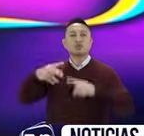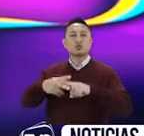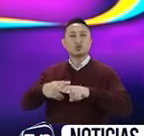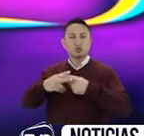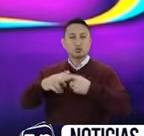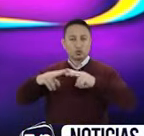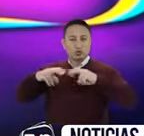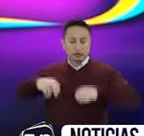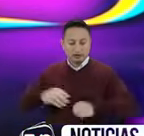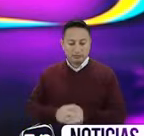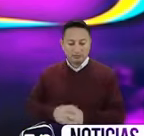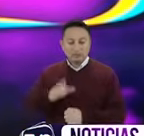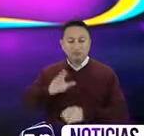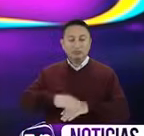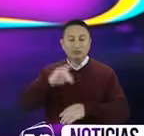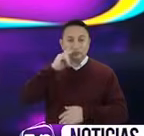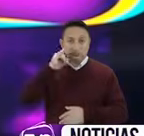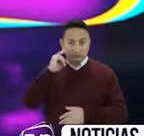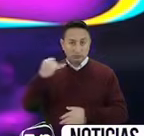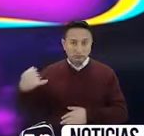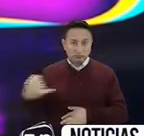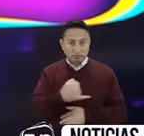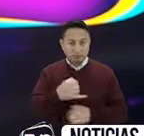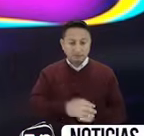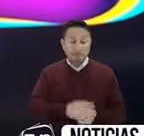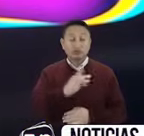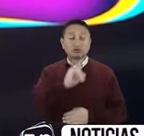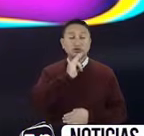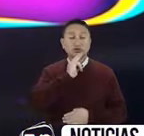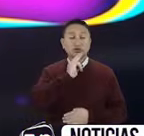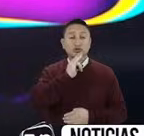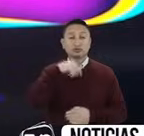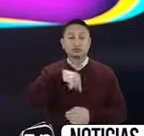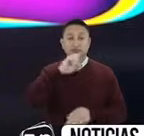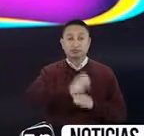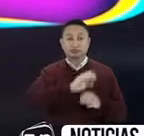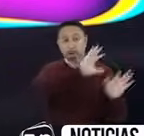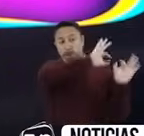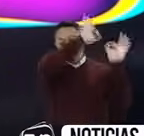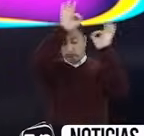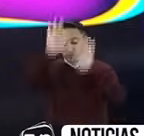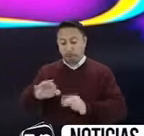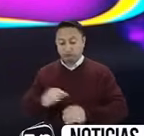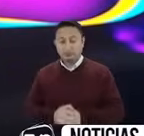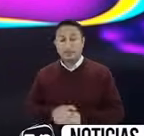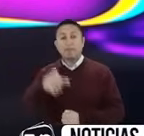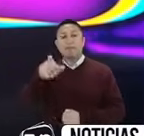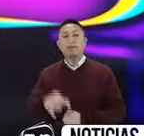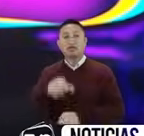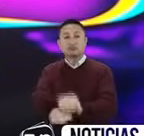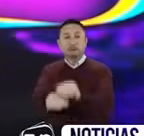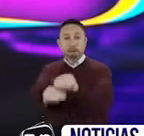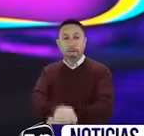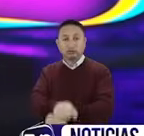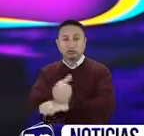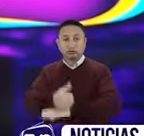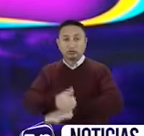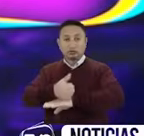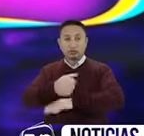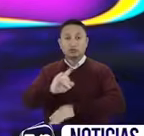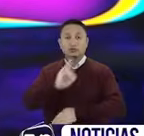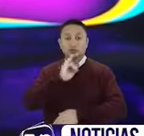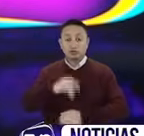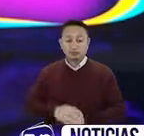violación a un niño fue extraditado de los Estados Unidos al Ecuador. El sospechoso fue entregado por las autoridades americanas en el